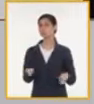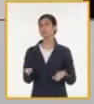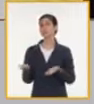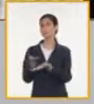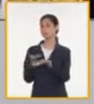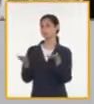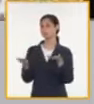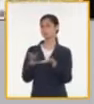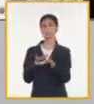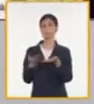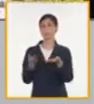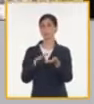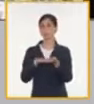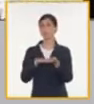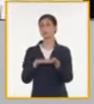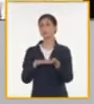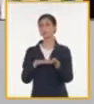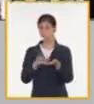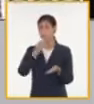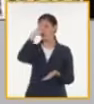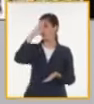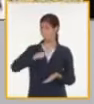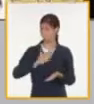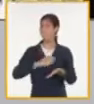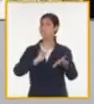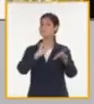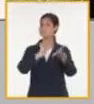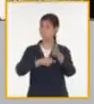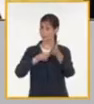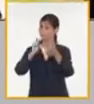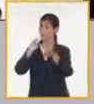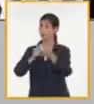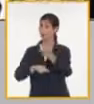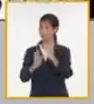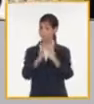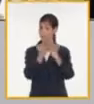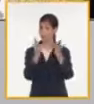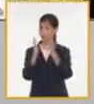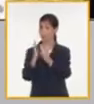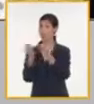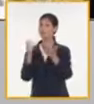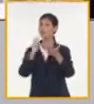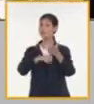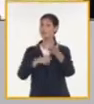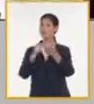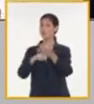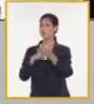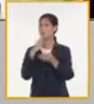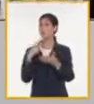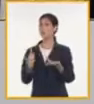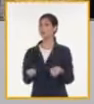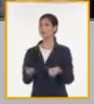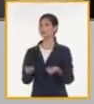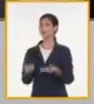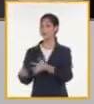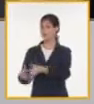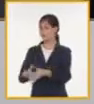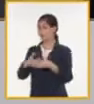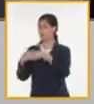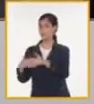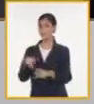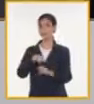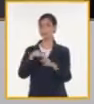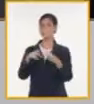región Cuba firmó acuerdos contra la piratería y contra termo con Estados Unidos con Venezuela con Canadá